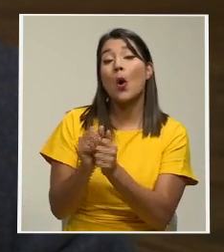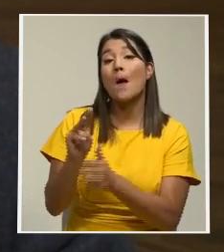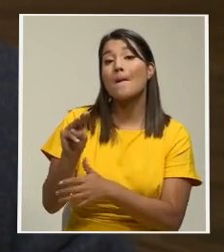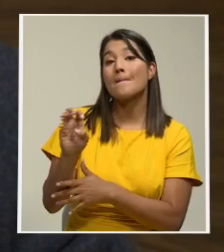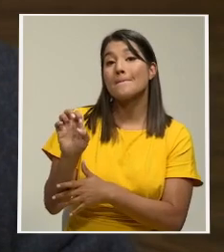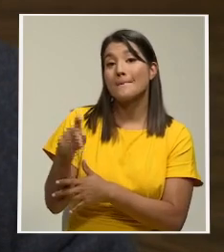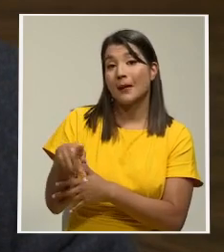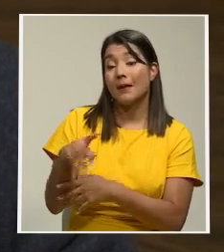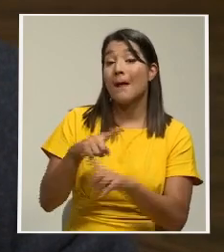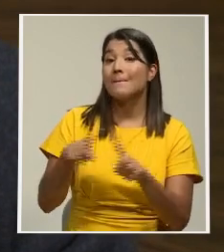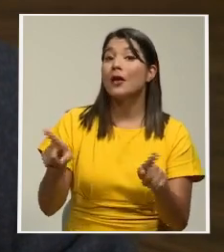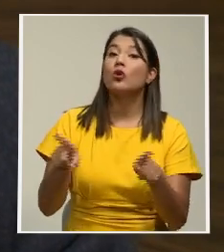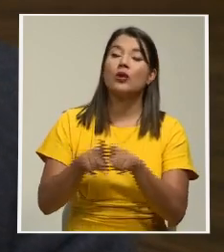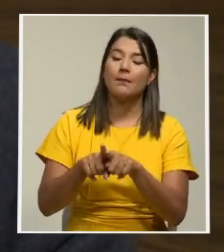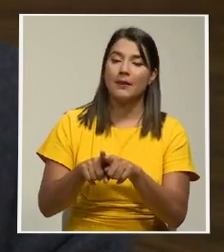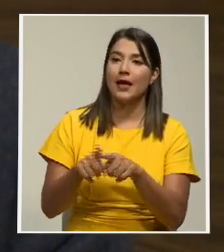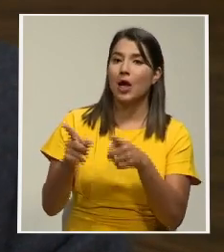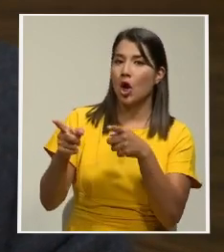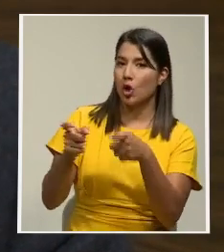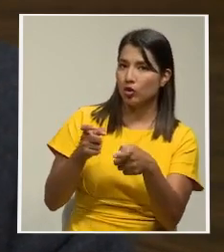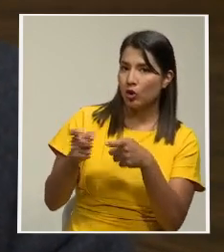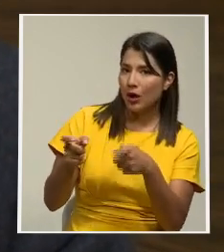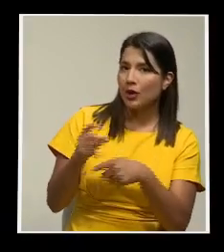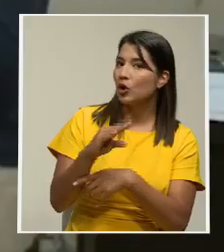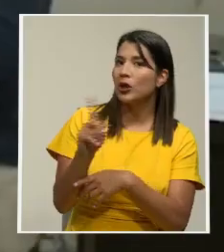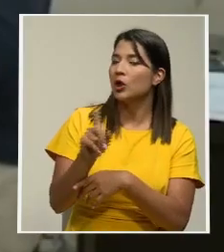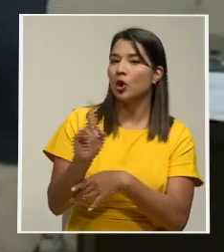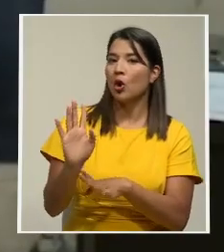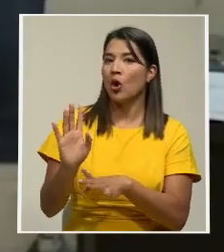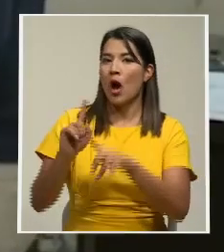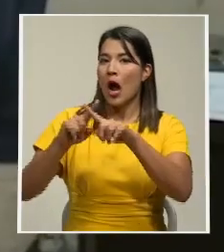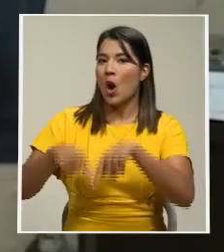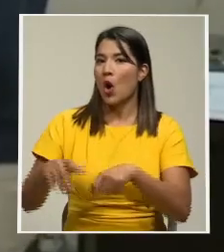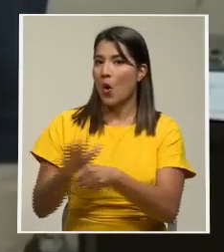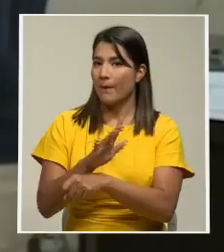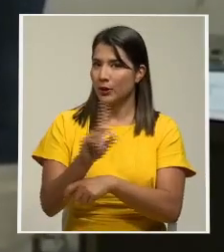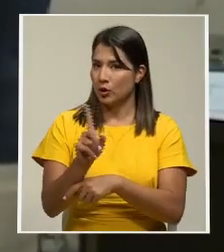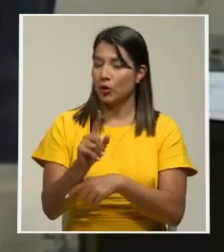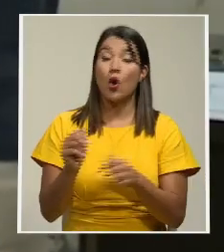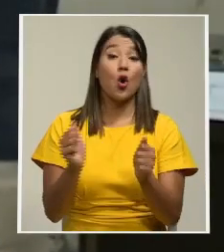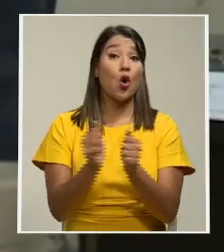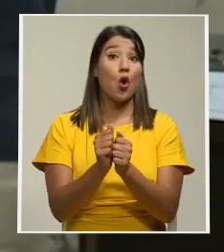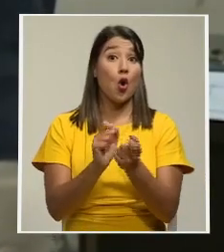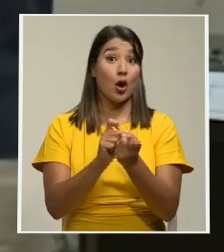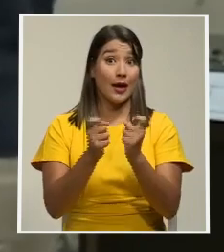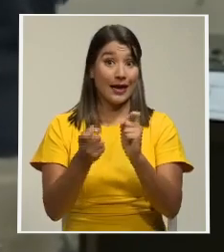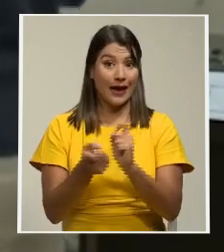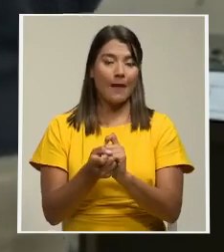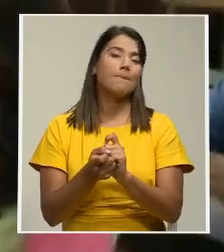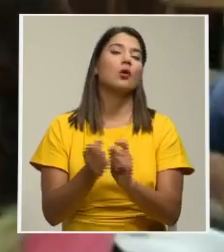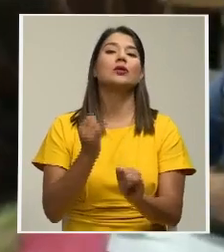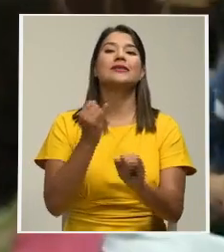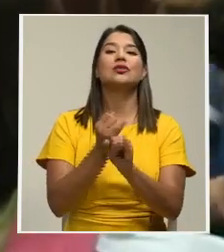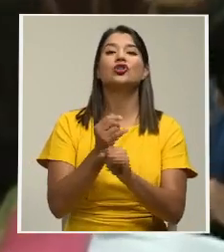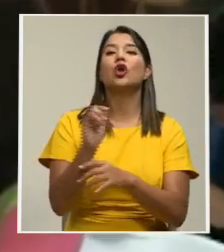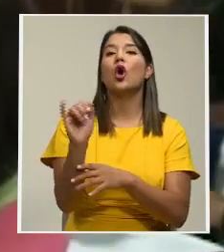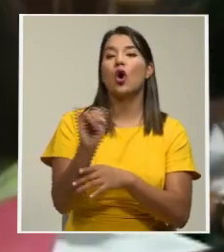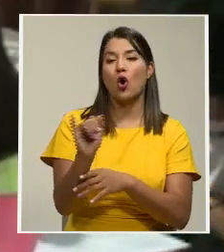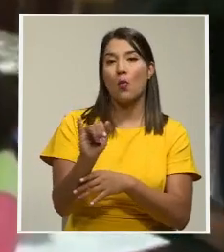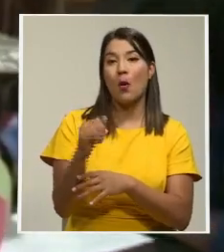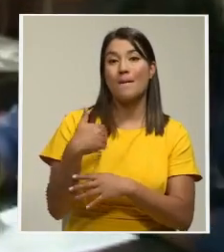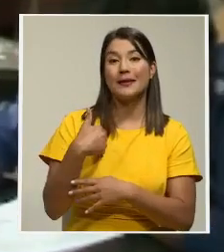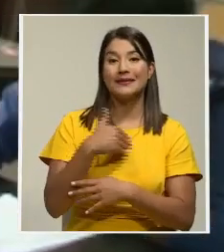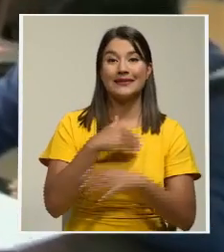no vaciando de contenido la norma como tal. Con este cambio en la norma, instituciones como el Ministerio de Educación Pública